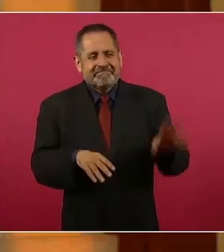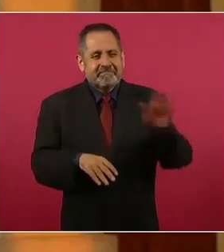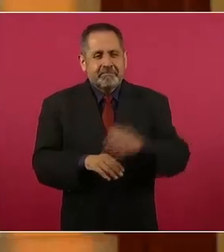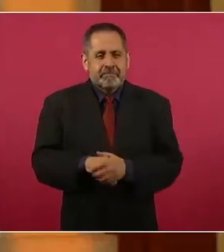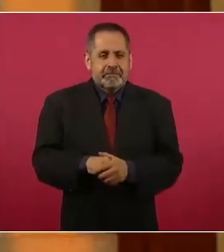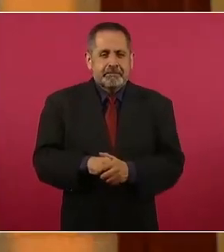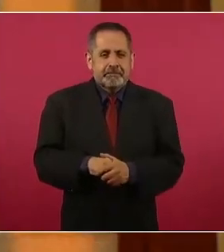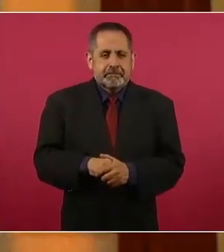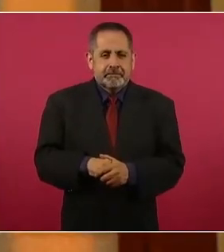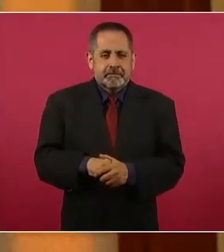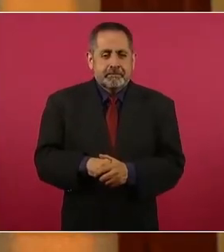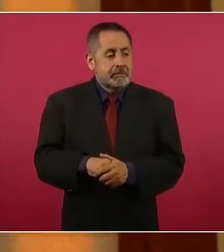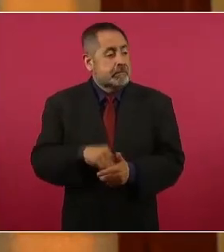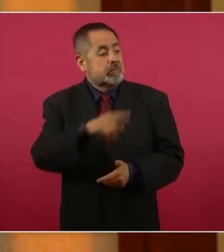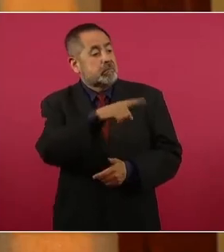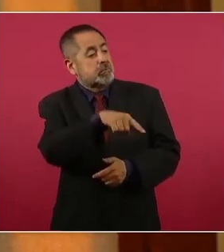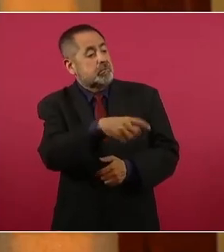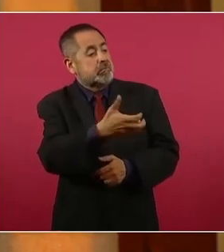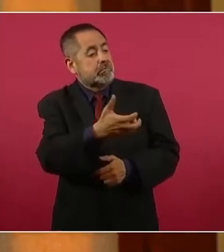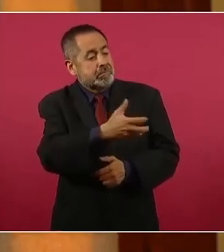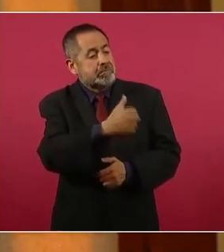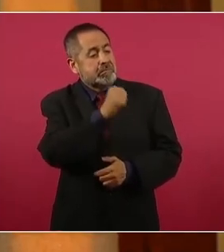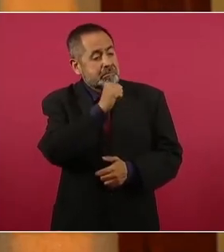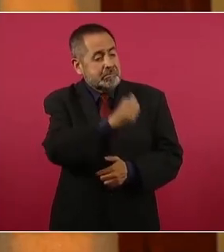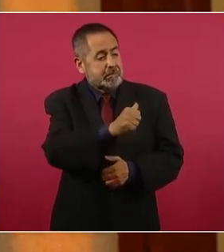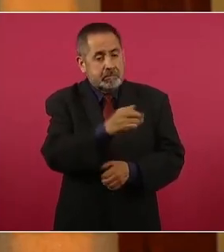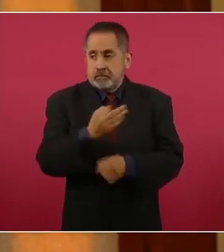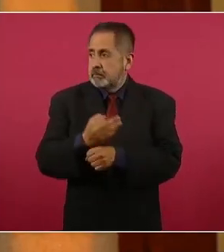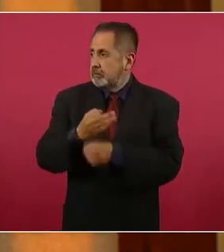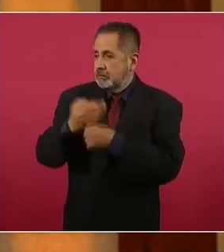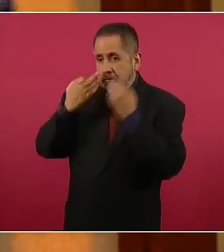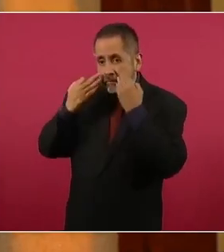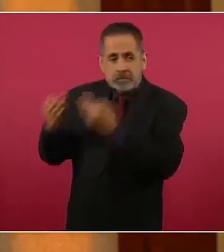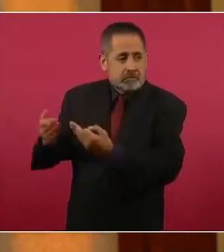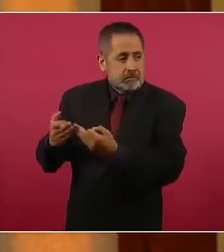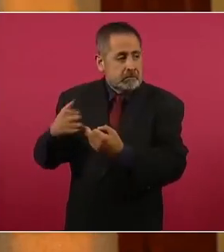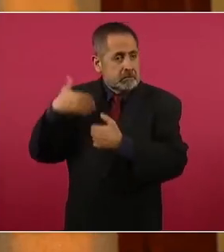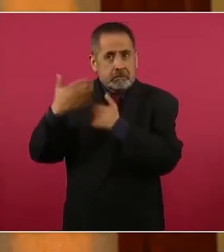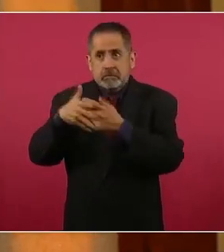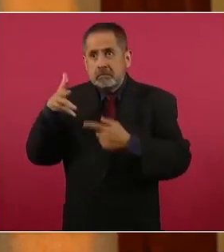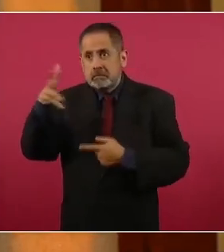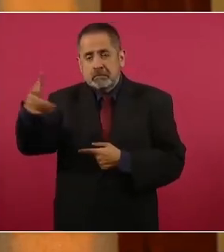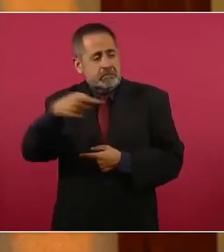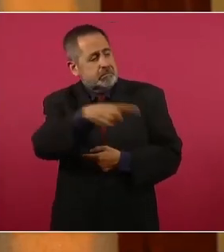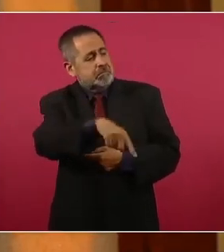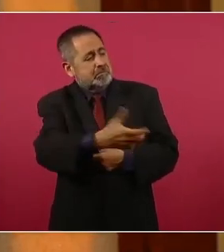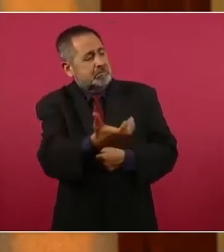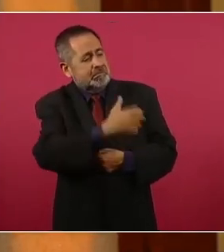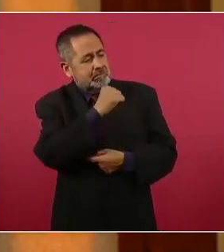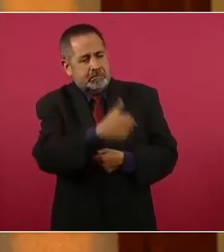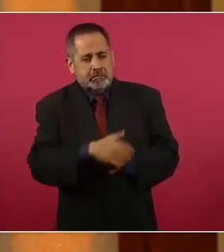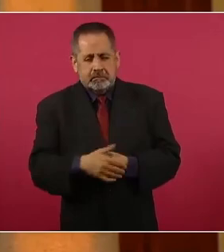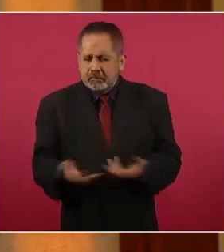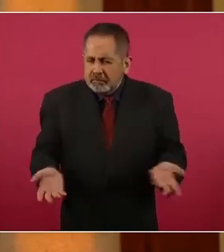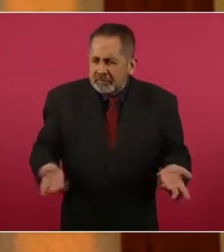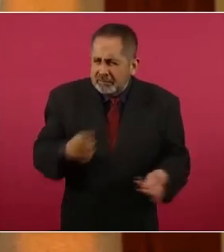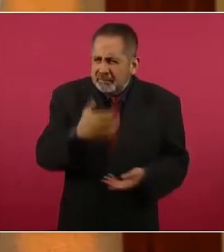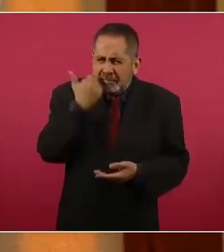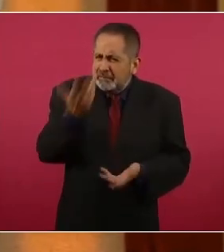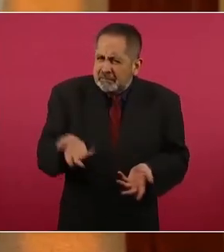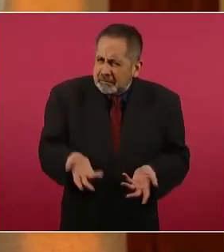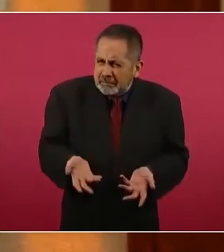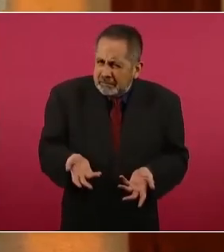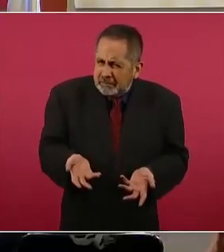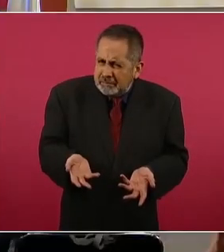Así las cosas. No hicieron nada para evitar lo que hoy vivimos y lo que viene. O sea, ¿qué cosa querían?